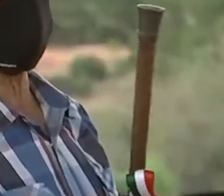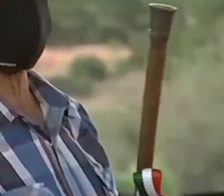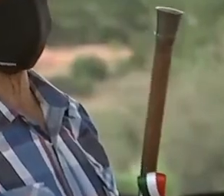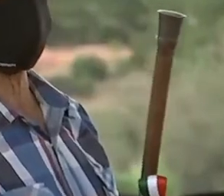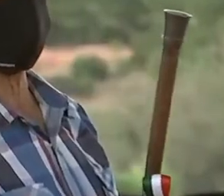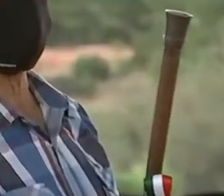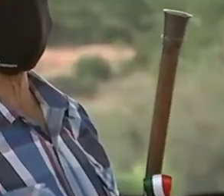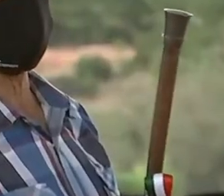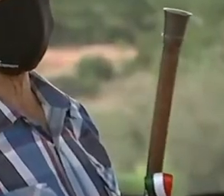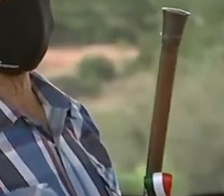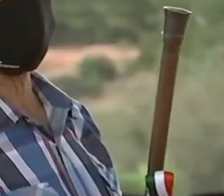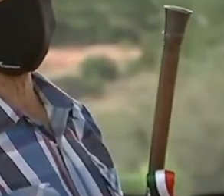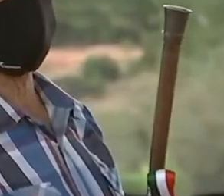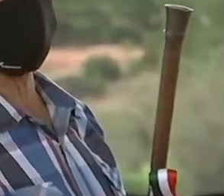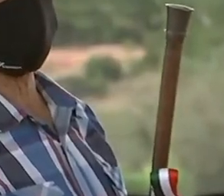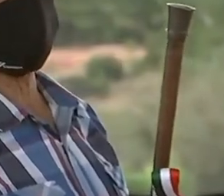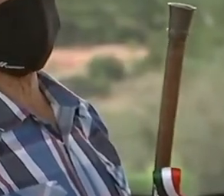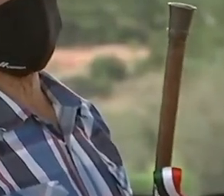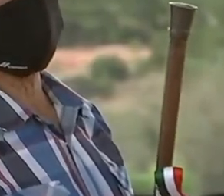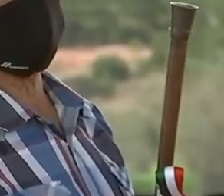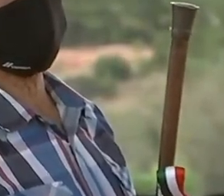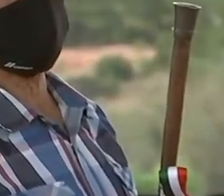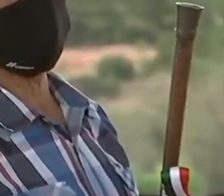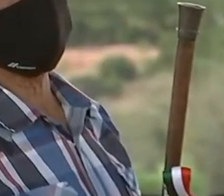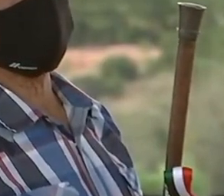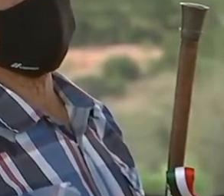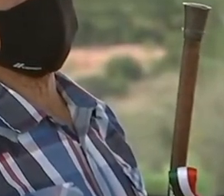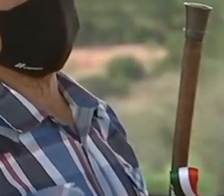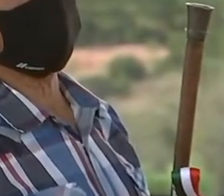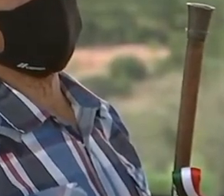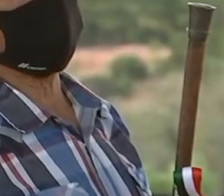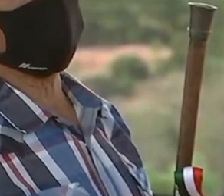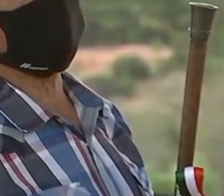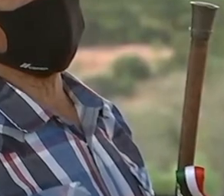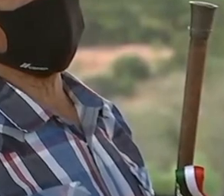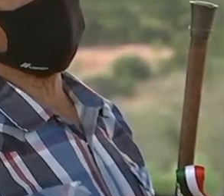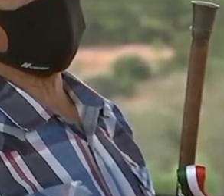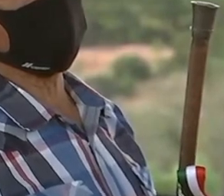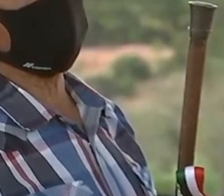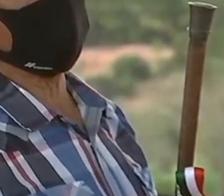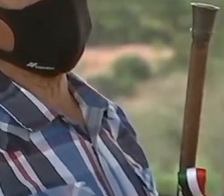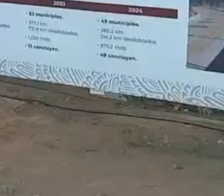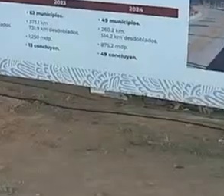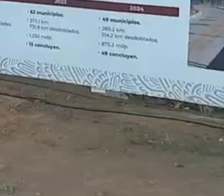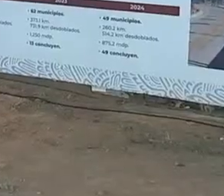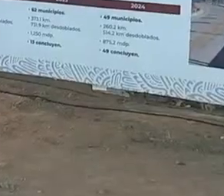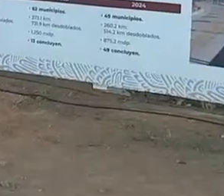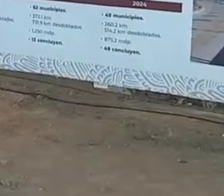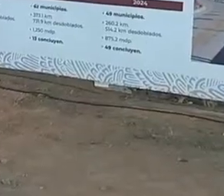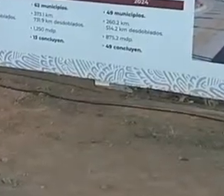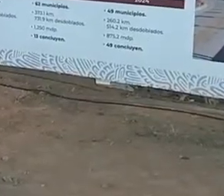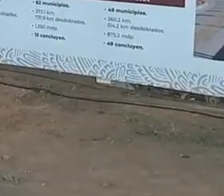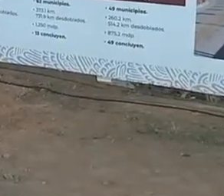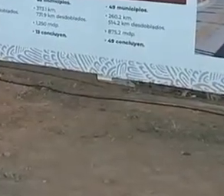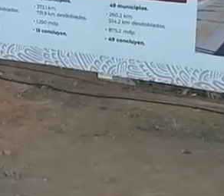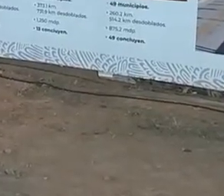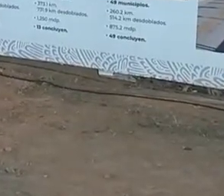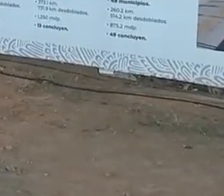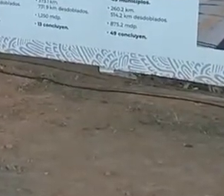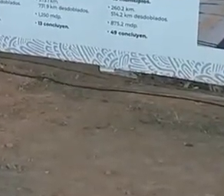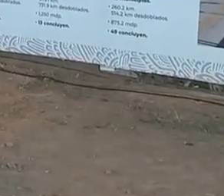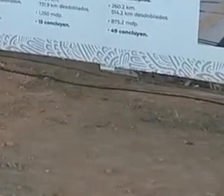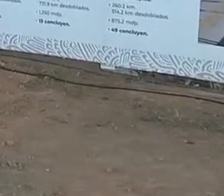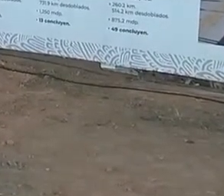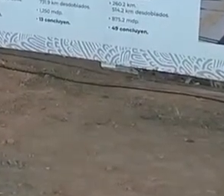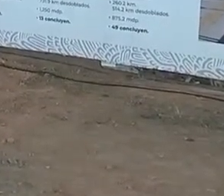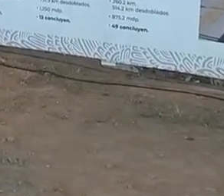con 386 kilómetros o 770 kilómetros si consideramos un desdoblamiento.